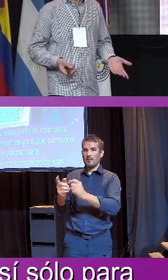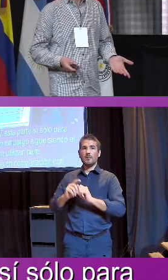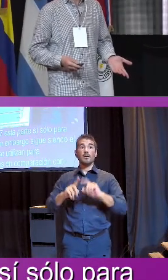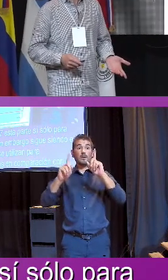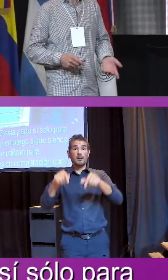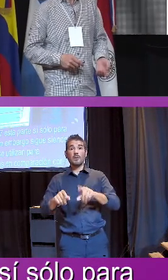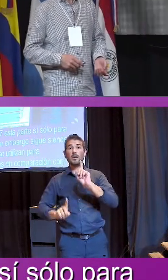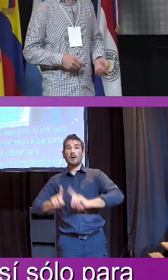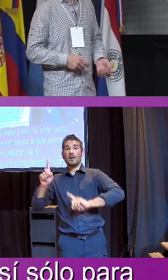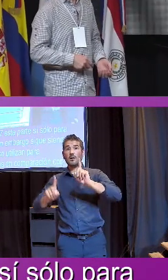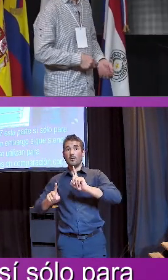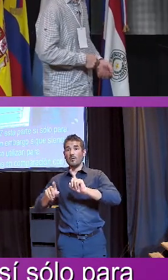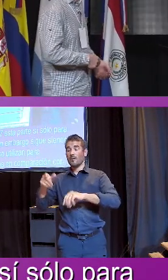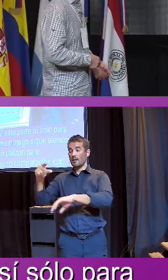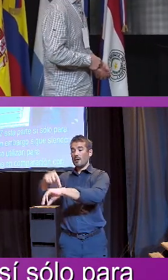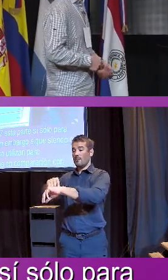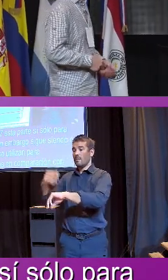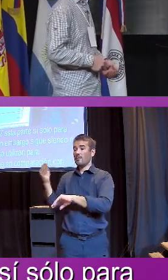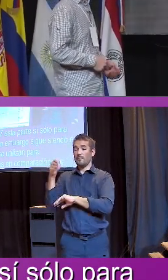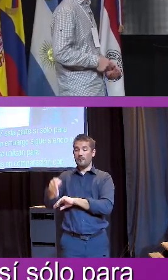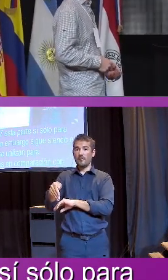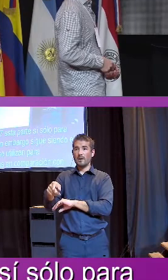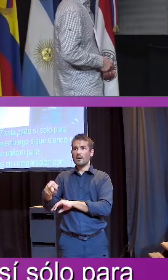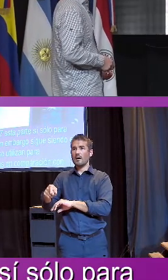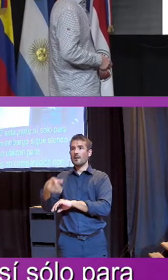validadas, abordajes validados.